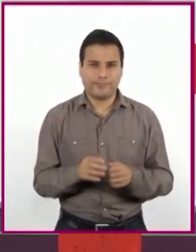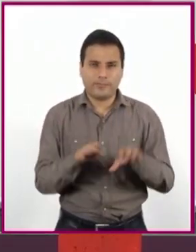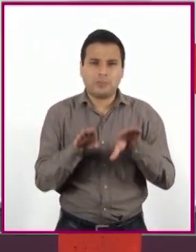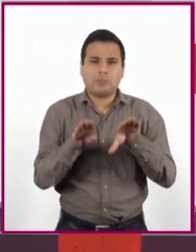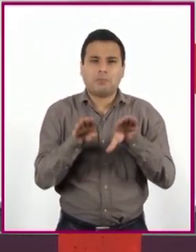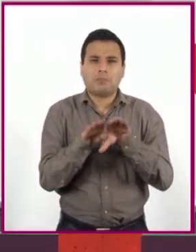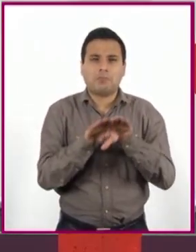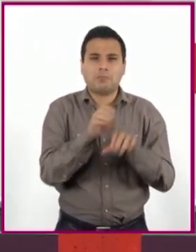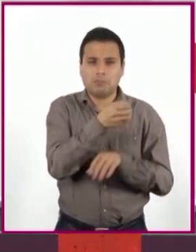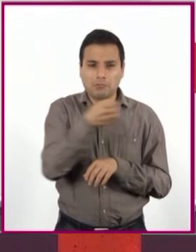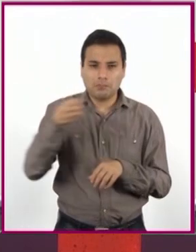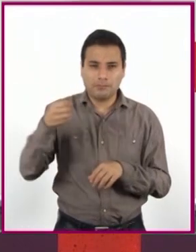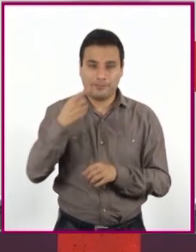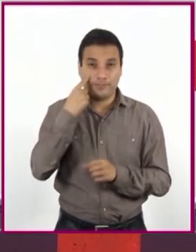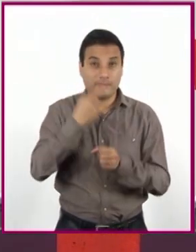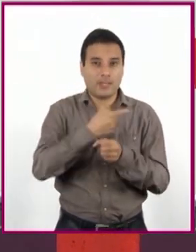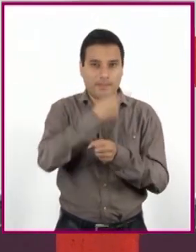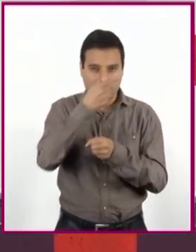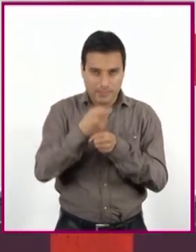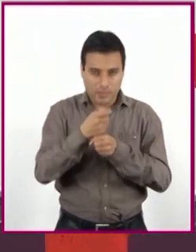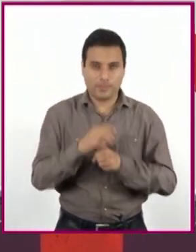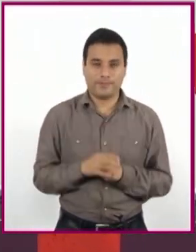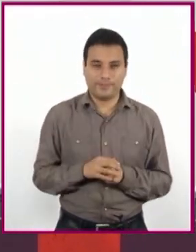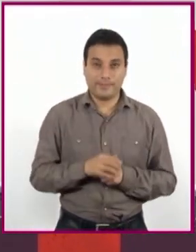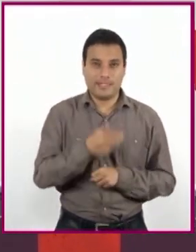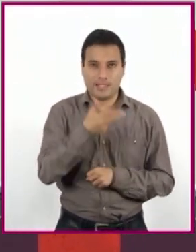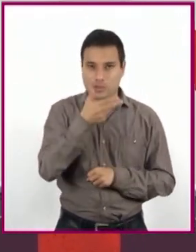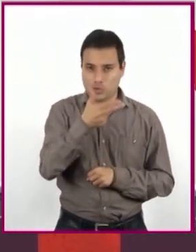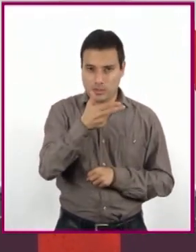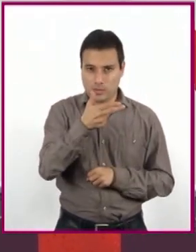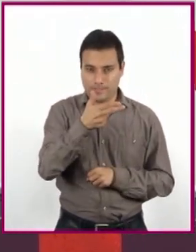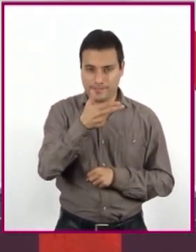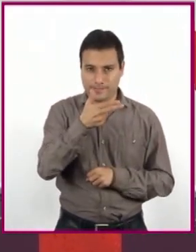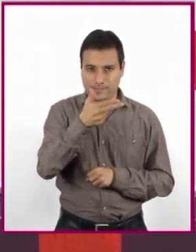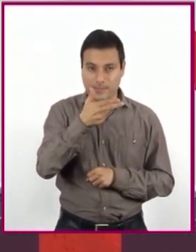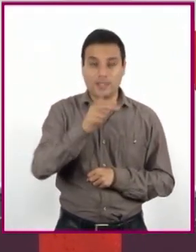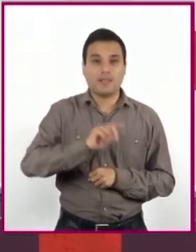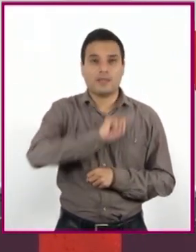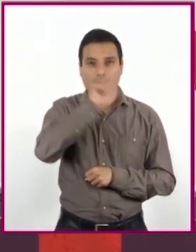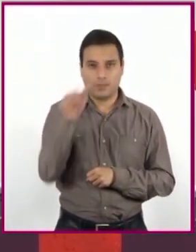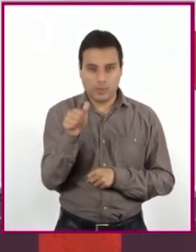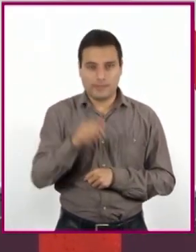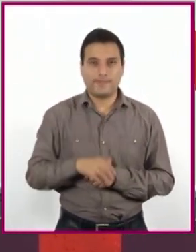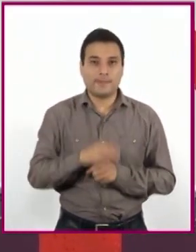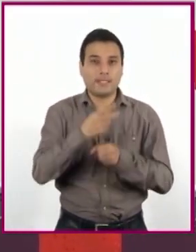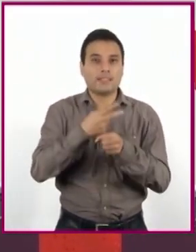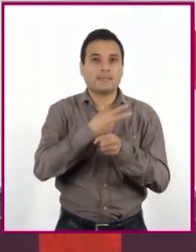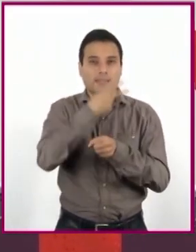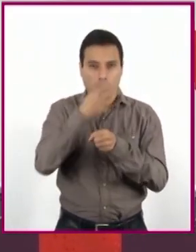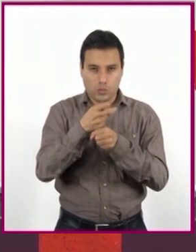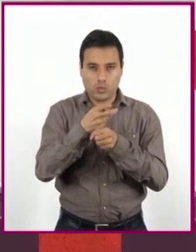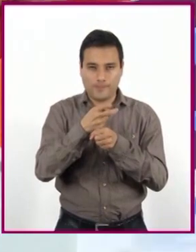de un ácido se escribe primero el símbolo del hidrógeno, seguido por el símbolo del segundo elemento.